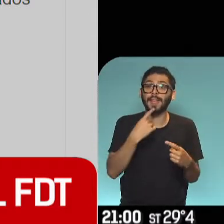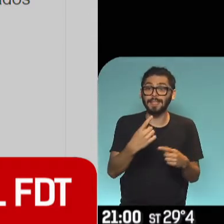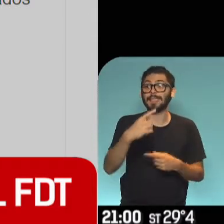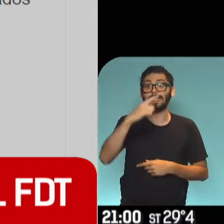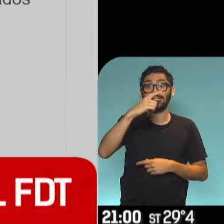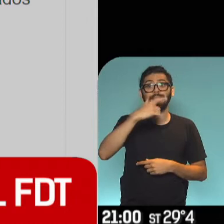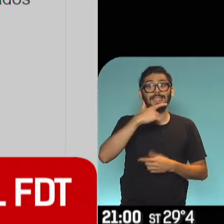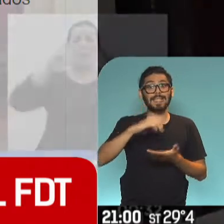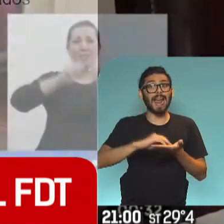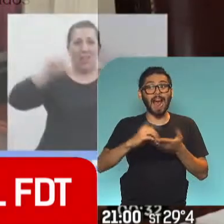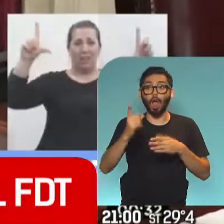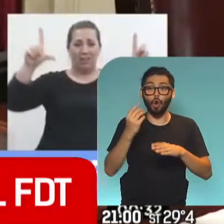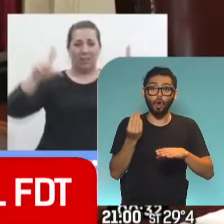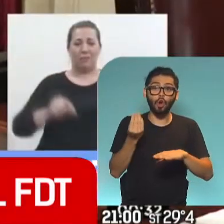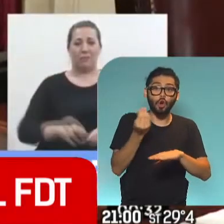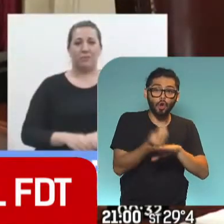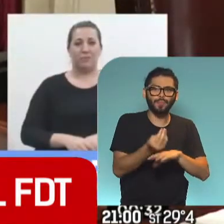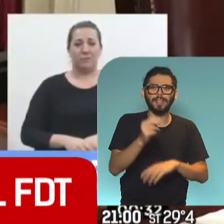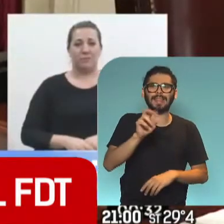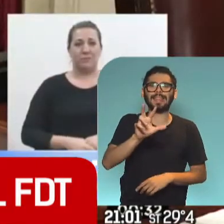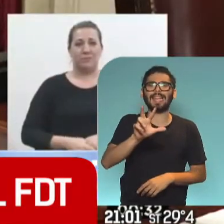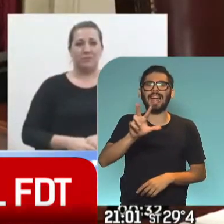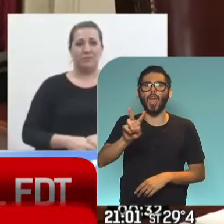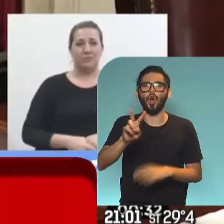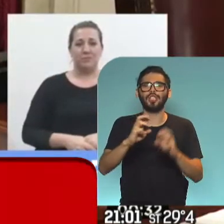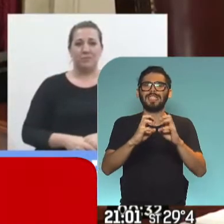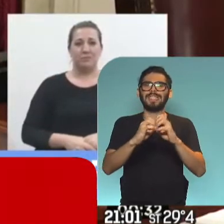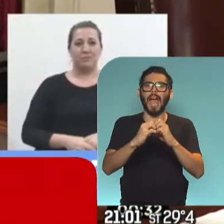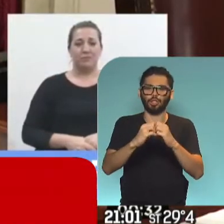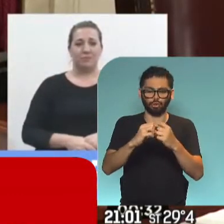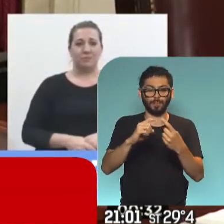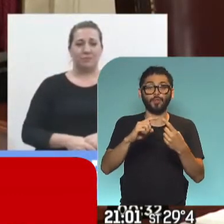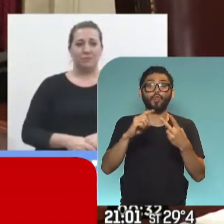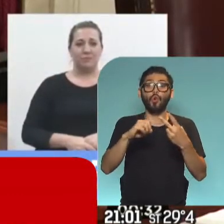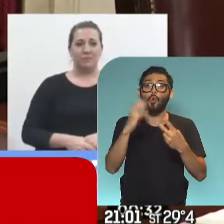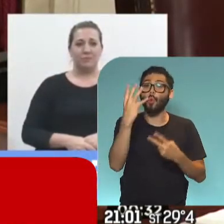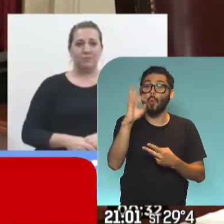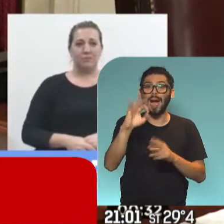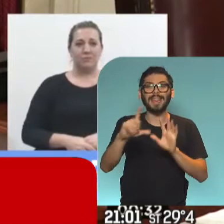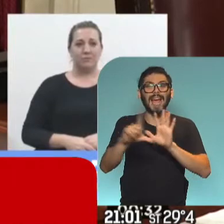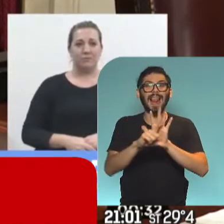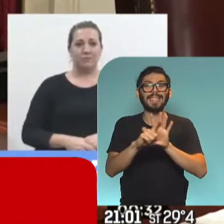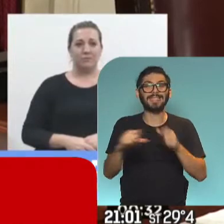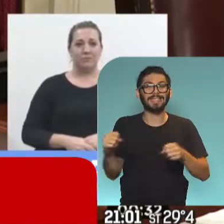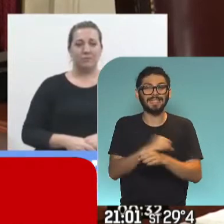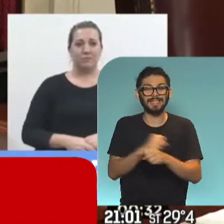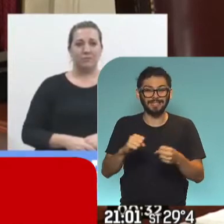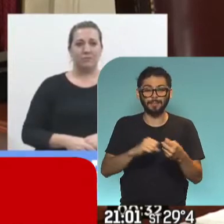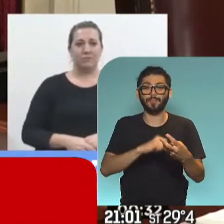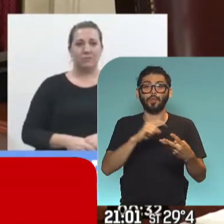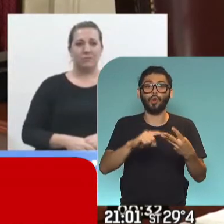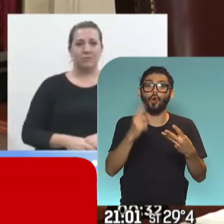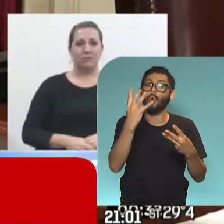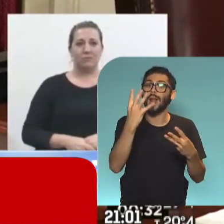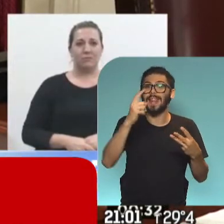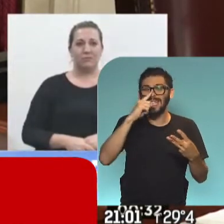el Senado hubo 32 sesiones, se aprobaron 40 leyes, tuvieron media sanción 87